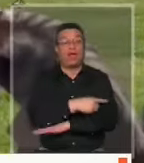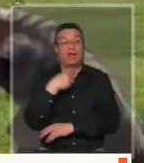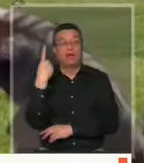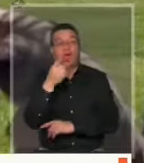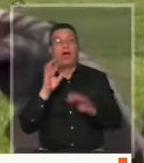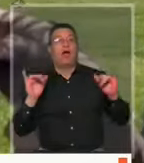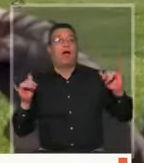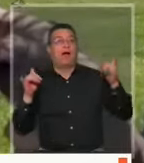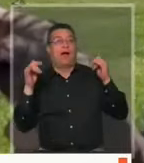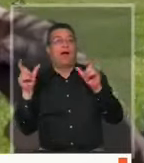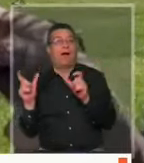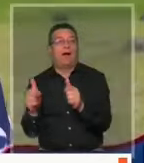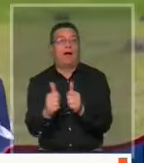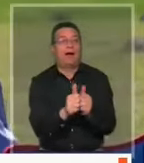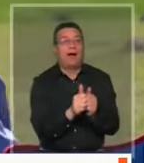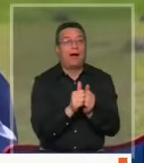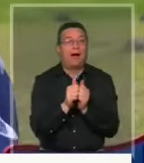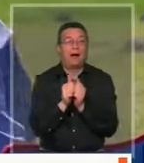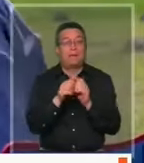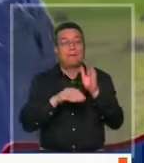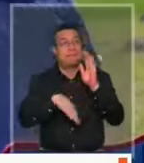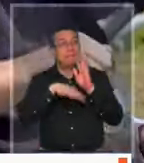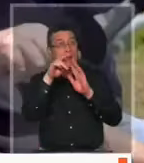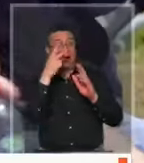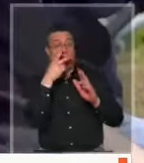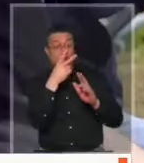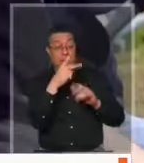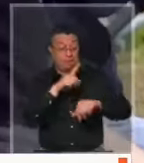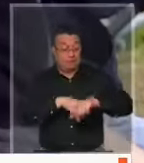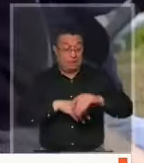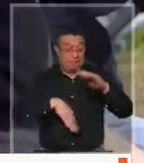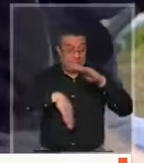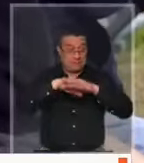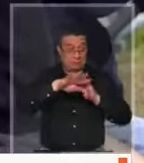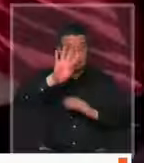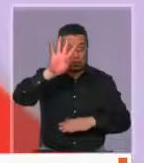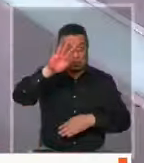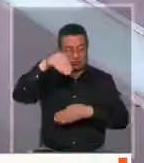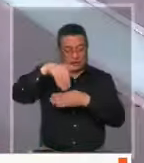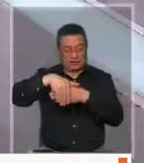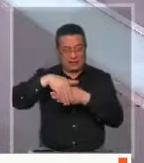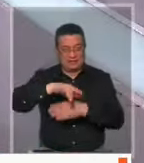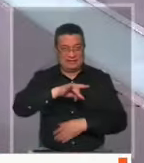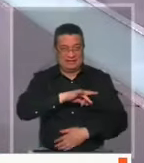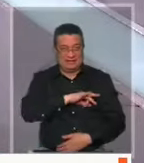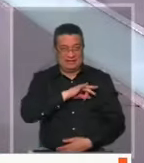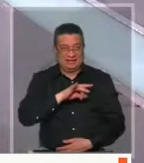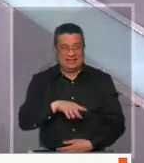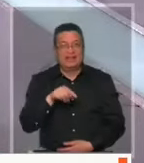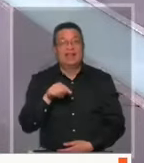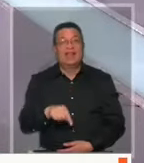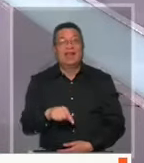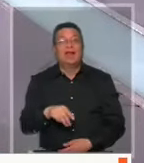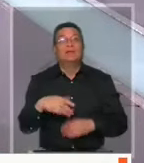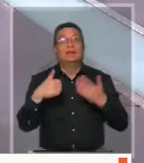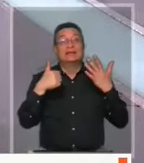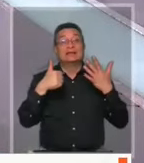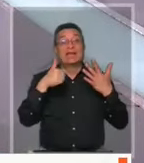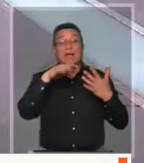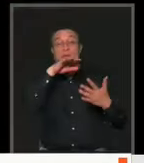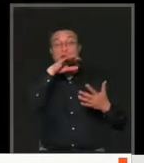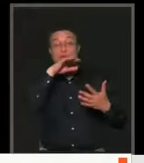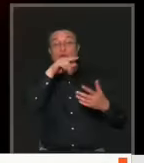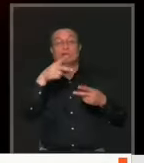la gente y su máximo esplendor se vio a eso de las 4 de la tarde, hora Chile continental, lo que duró 6 minutos y